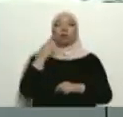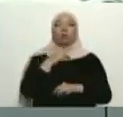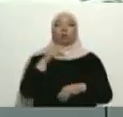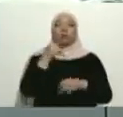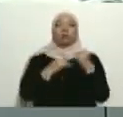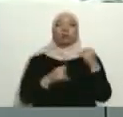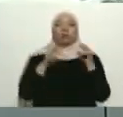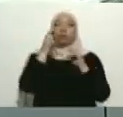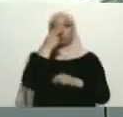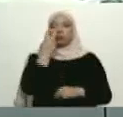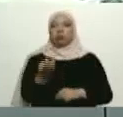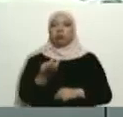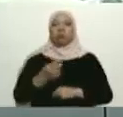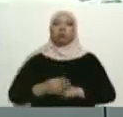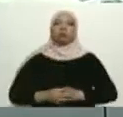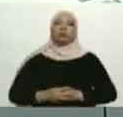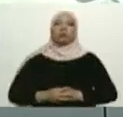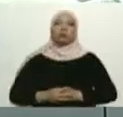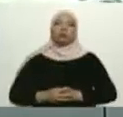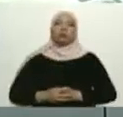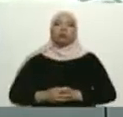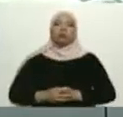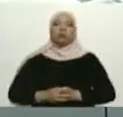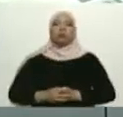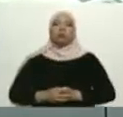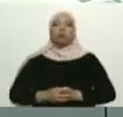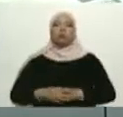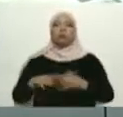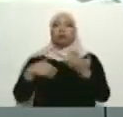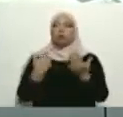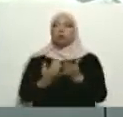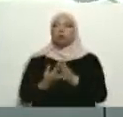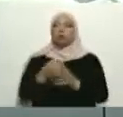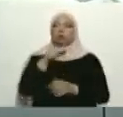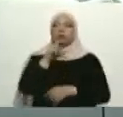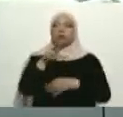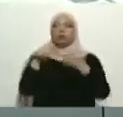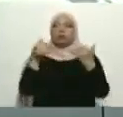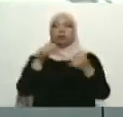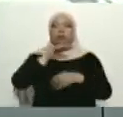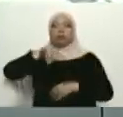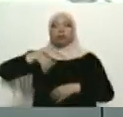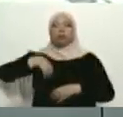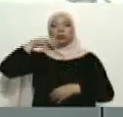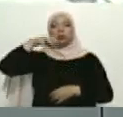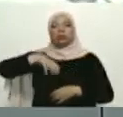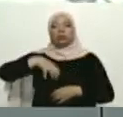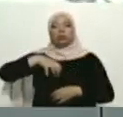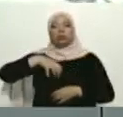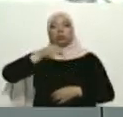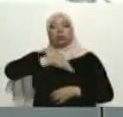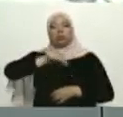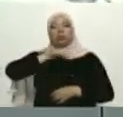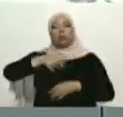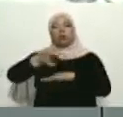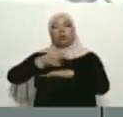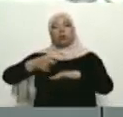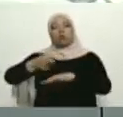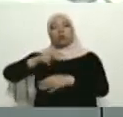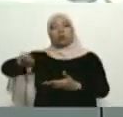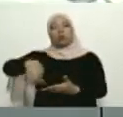los sitios visitados y el 78,94% de los turistas que fueron entrevistados que el gobierno nacional